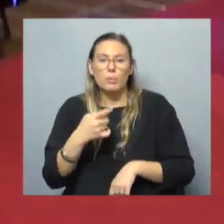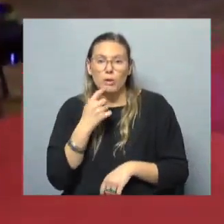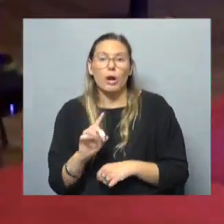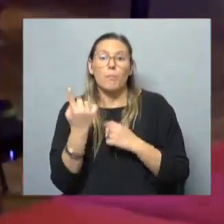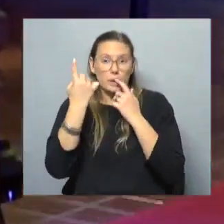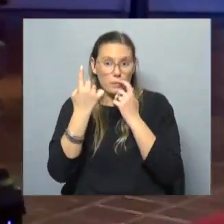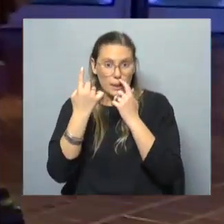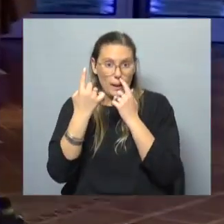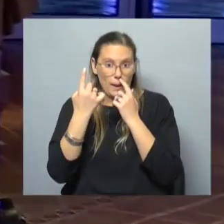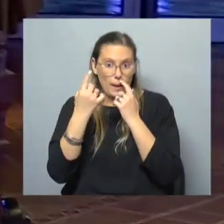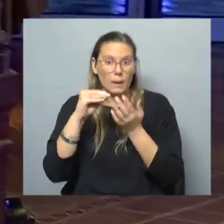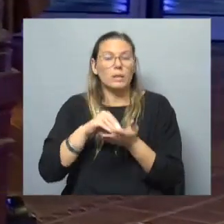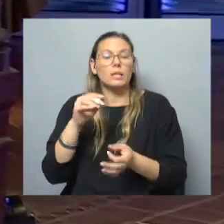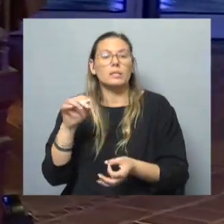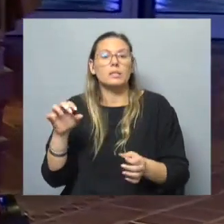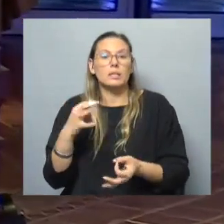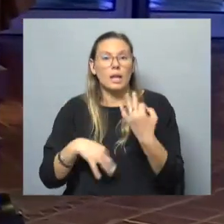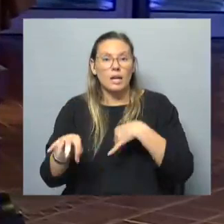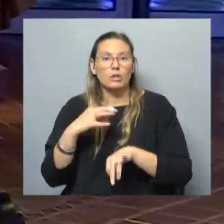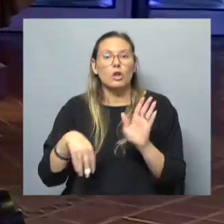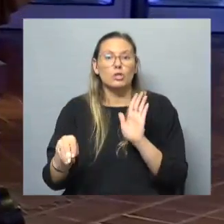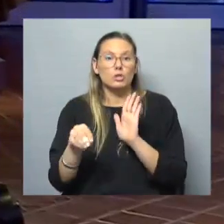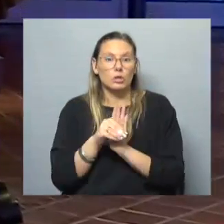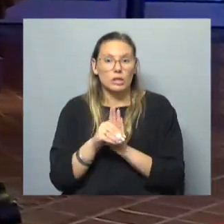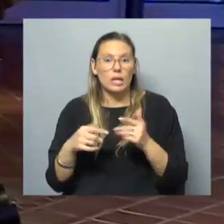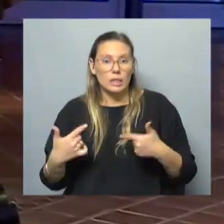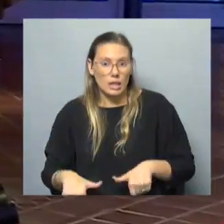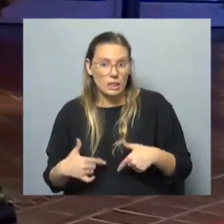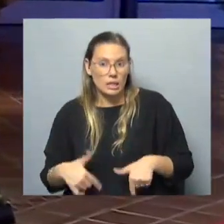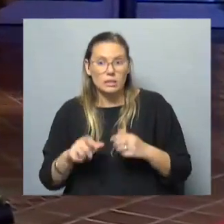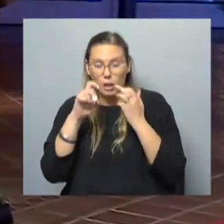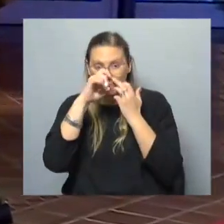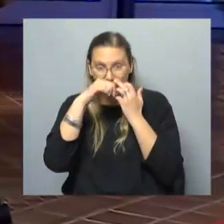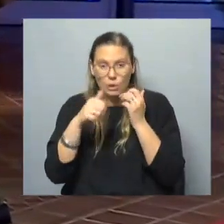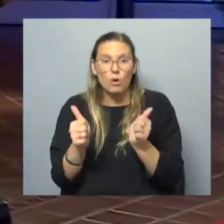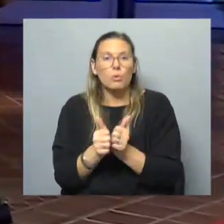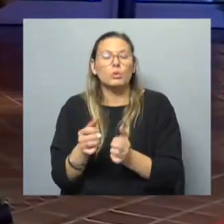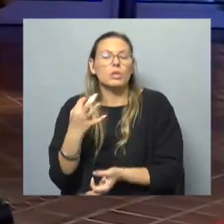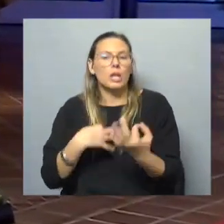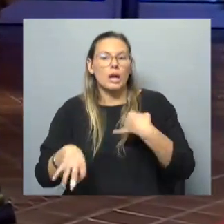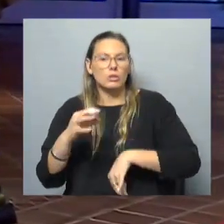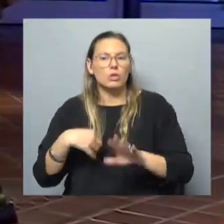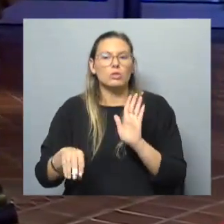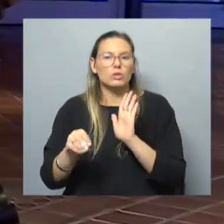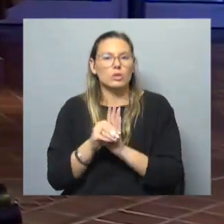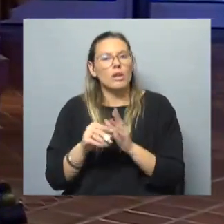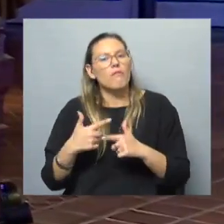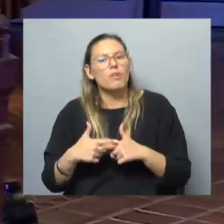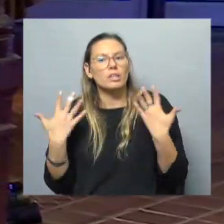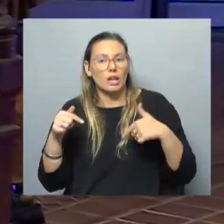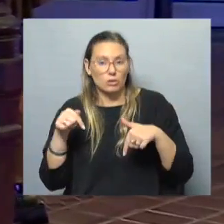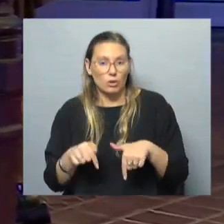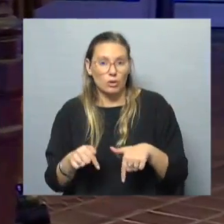roja que se hace en el Teatro Solís, la Intendencia de Montevideo, junto con el Teatro Solís, están celebrando,